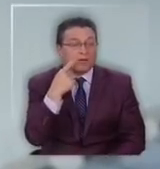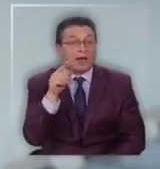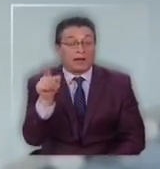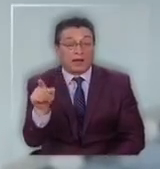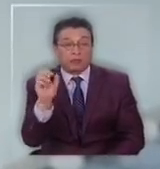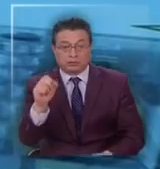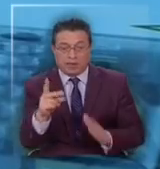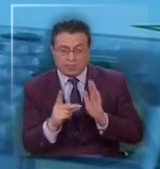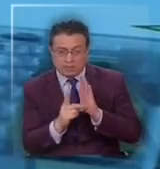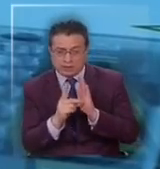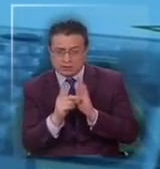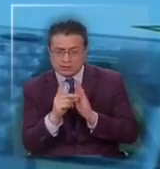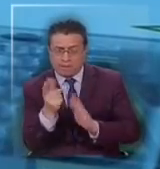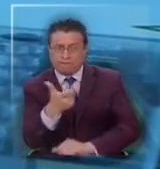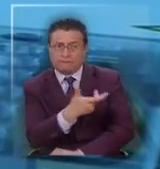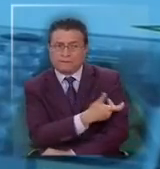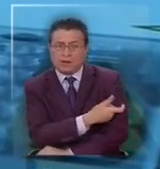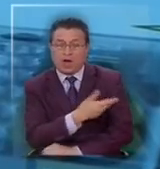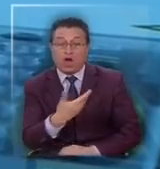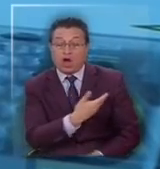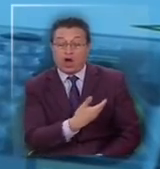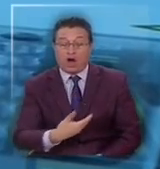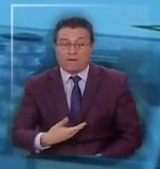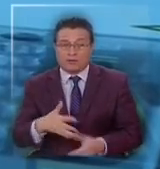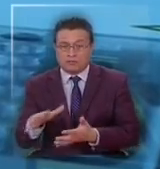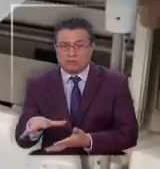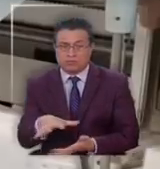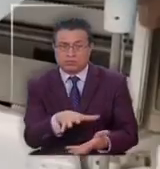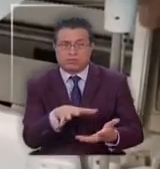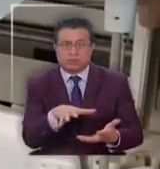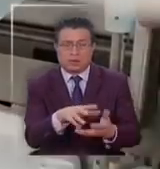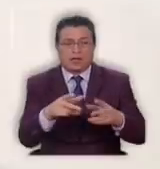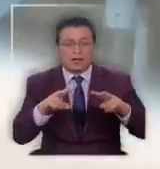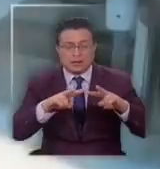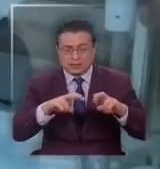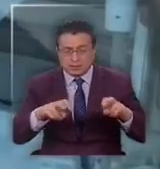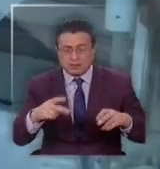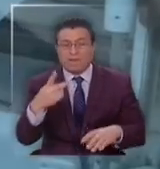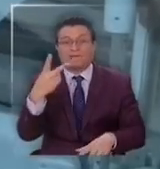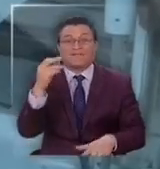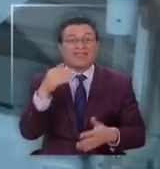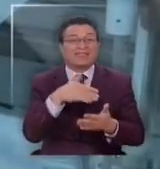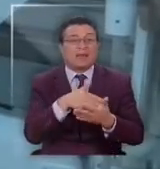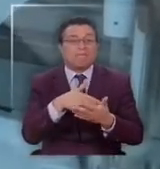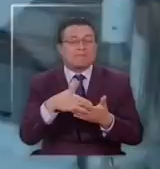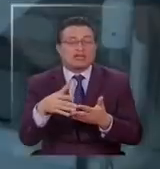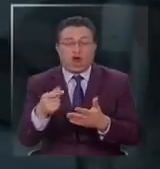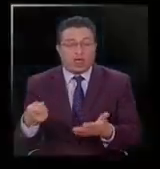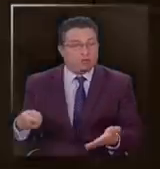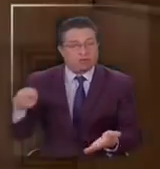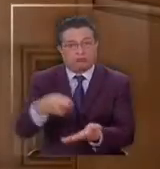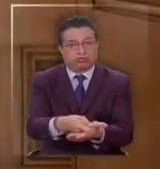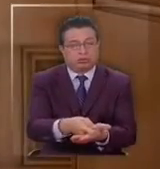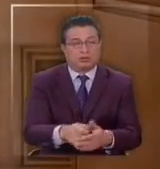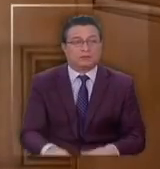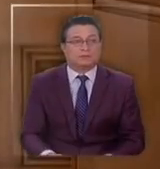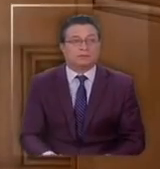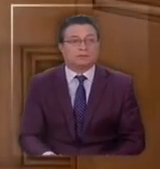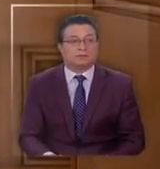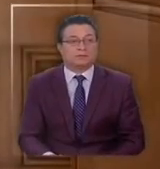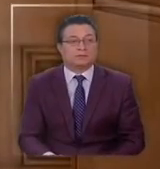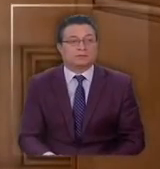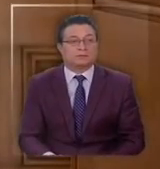que para el desarrollo de esta vacuna, el gobierno puso a disposición del equipo investigador 20 millones de libras.